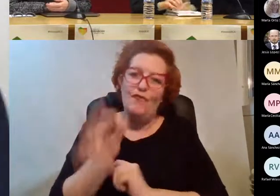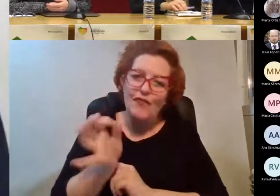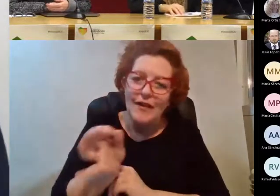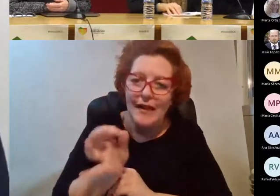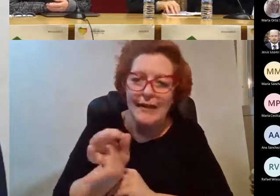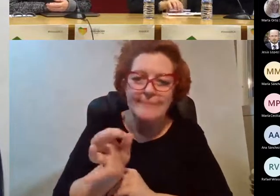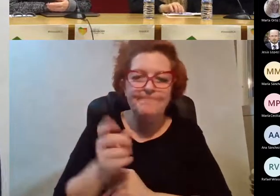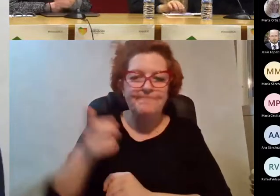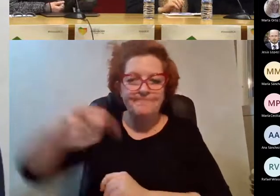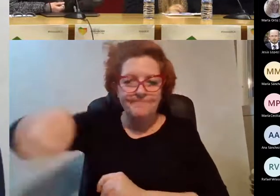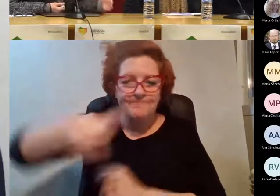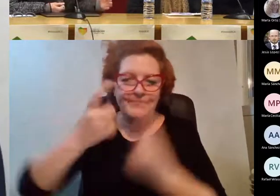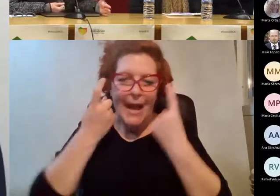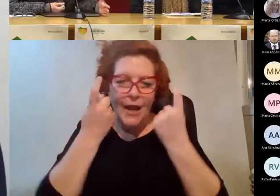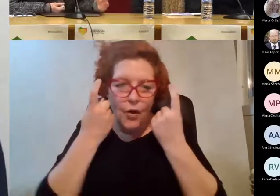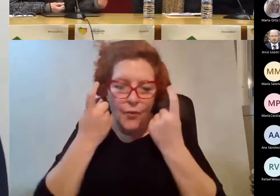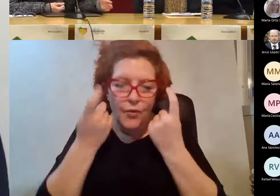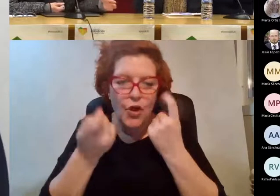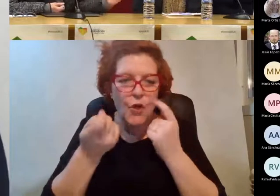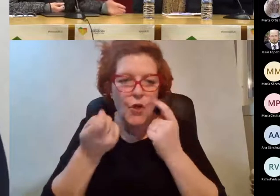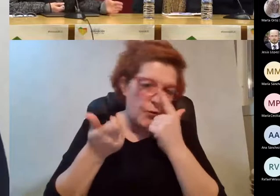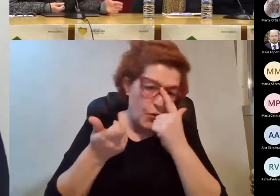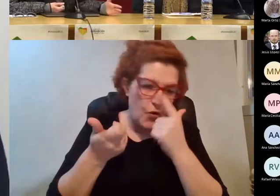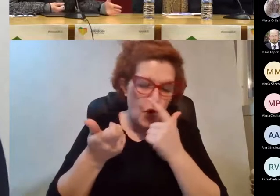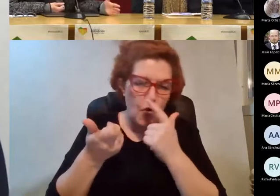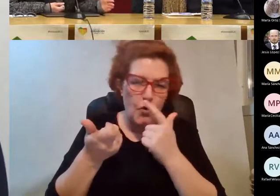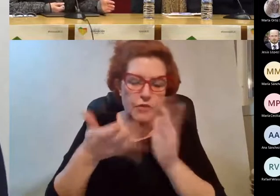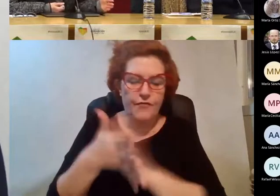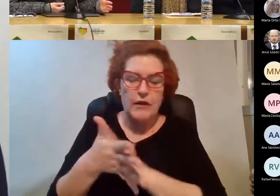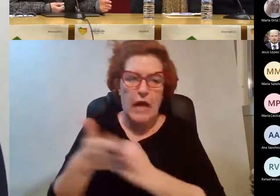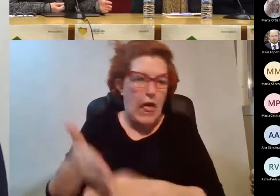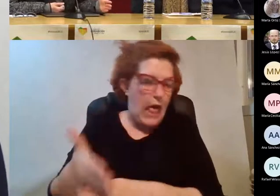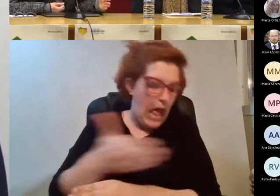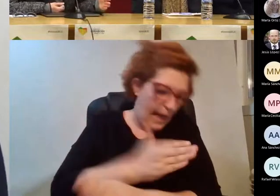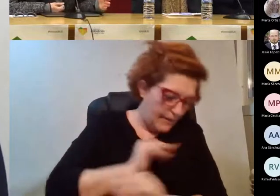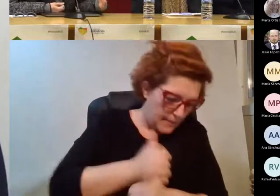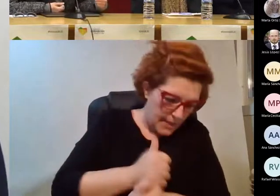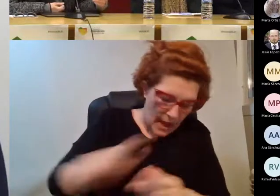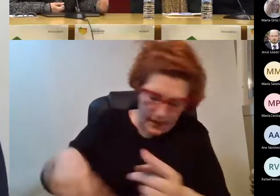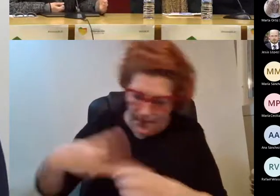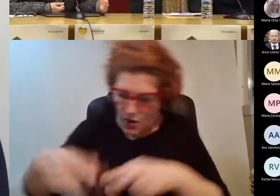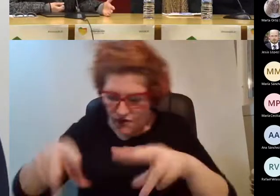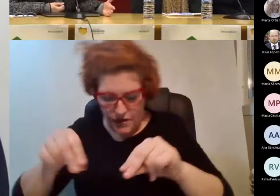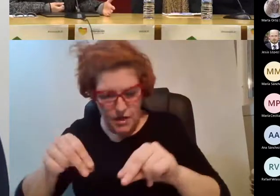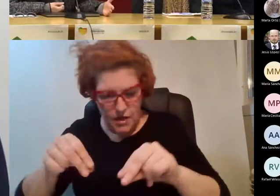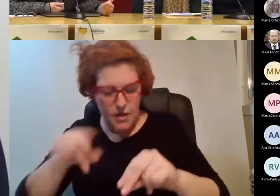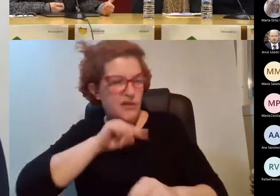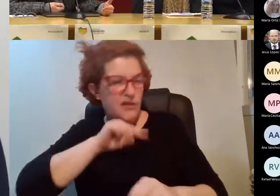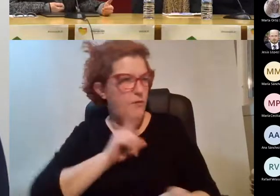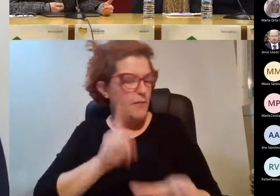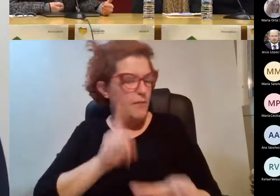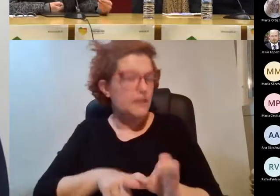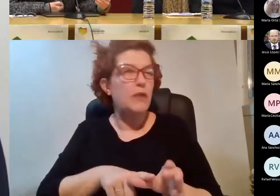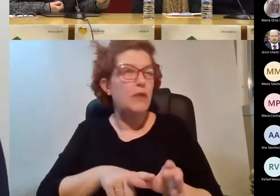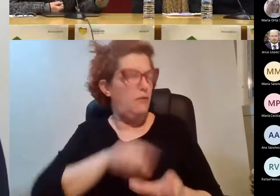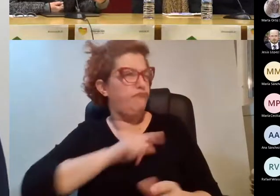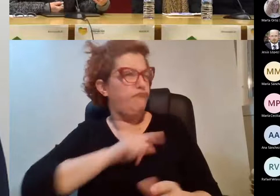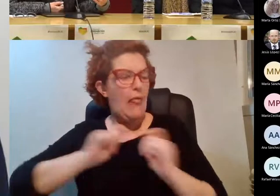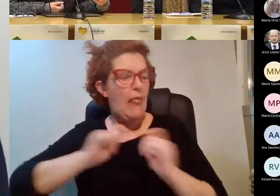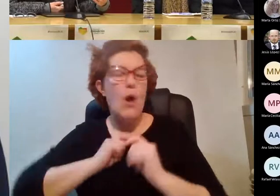ellos, yo creo que hay un antes y un después de participar en este tipo de proyectos,